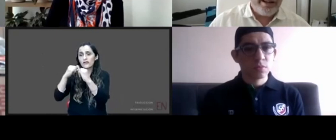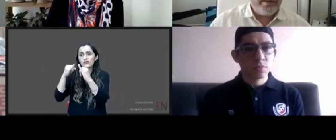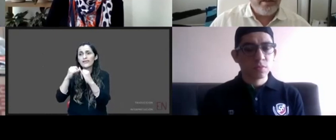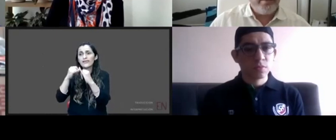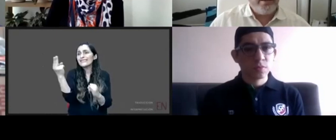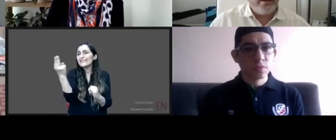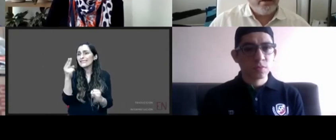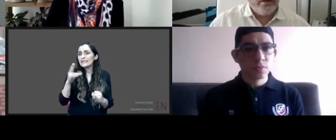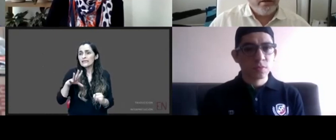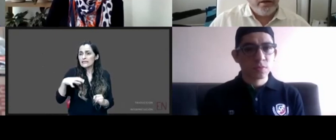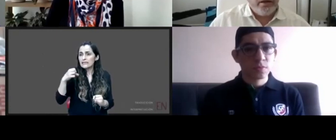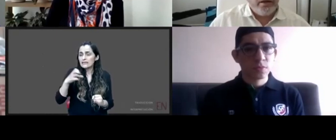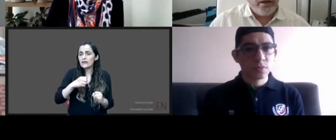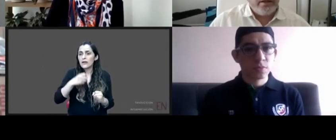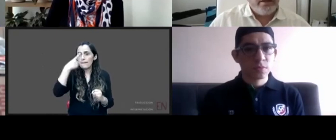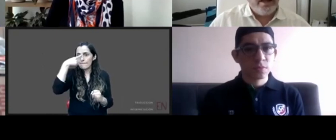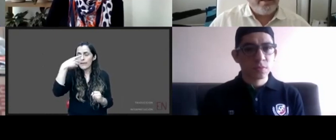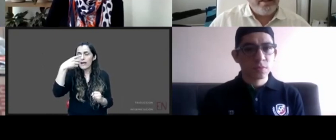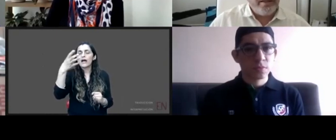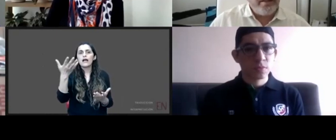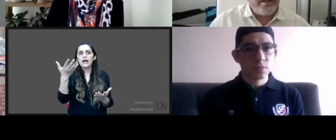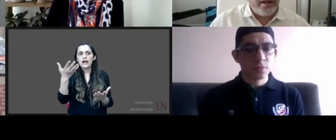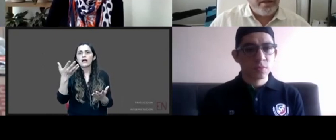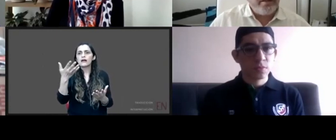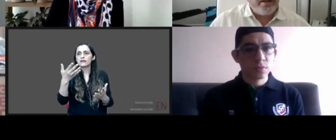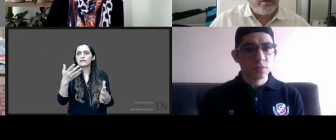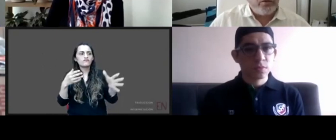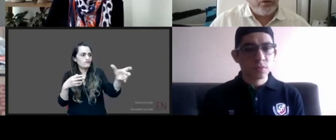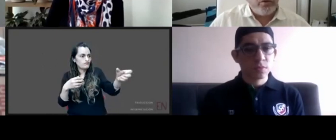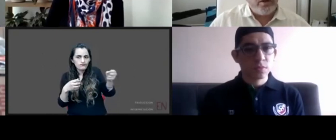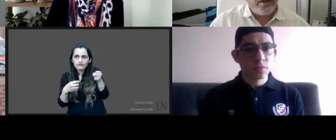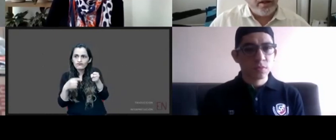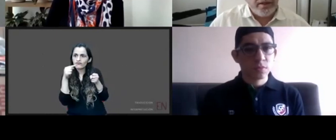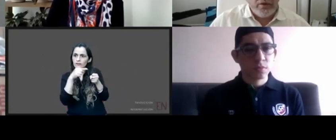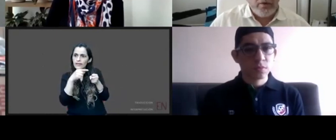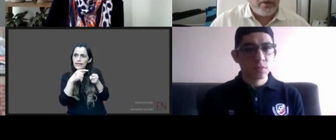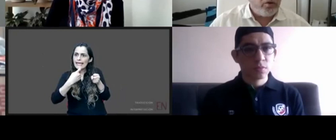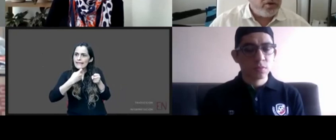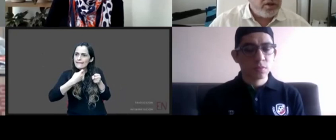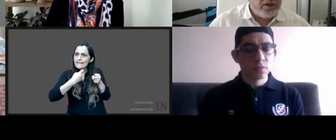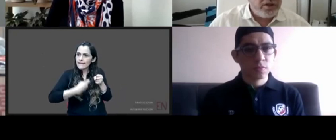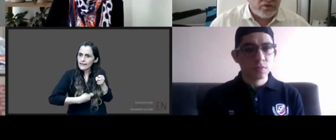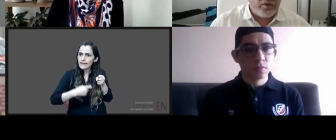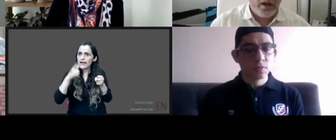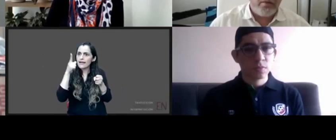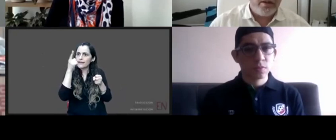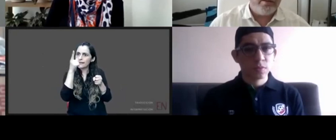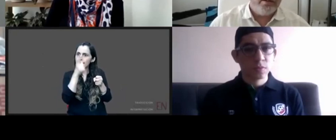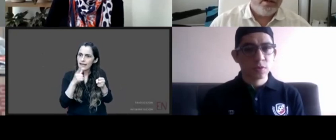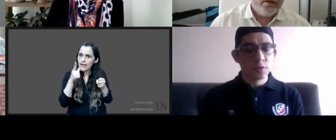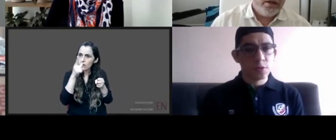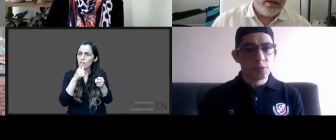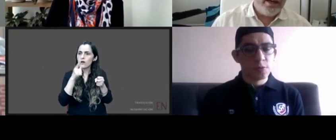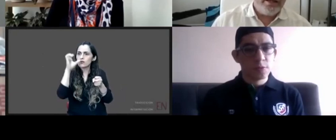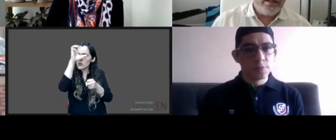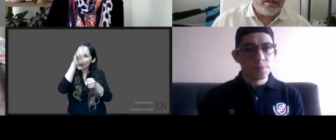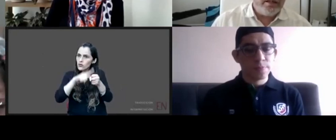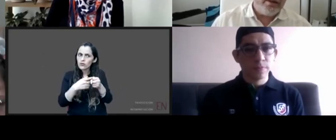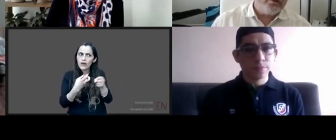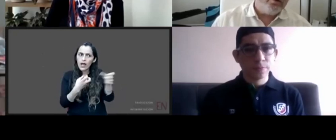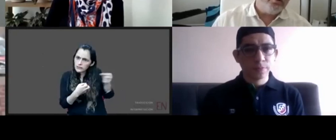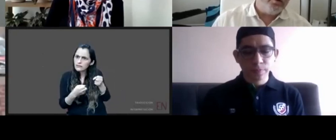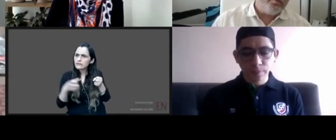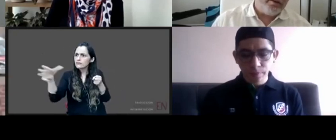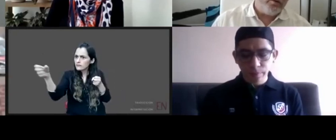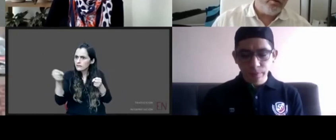la presencia de las identidades y las culturas y las lenguas que son indisociables, equitativa